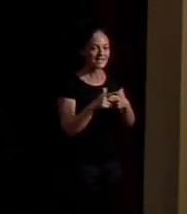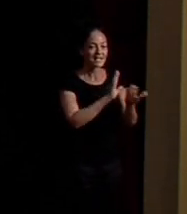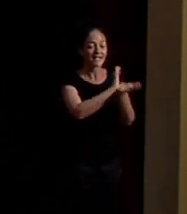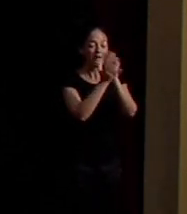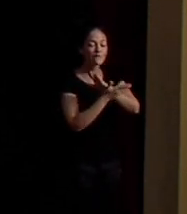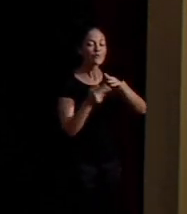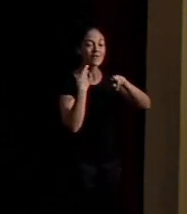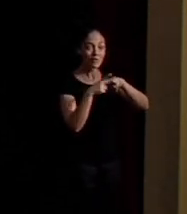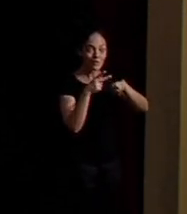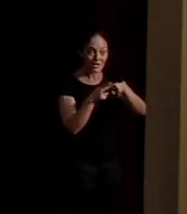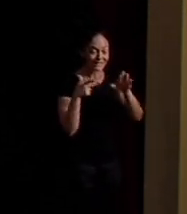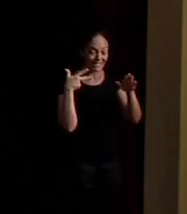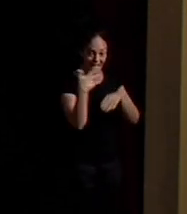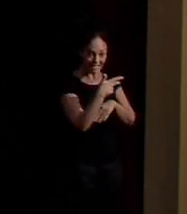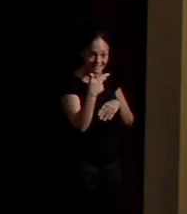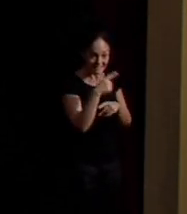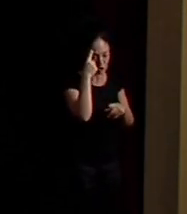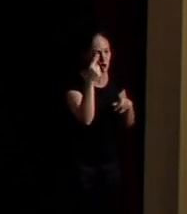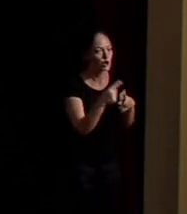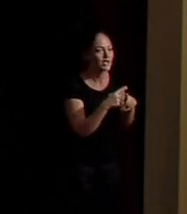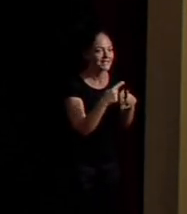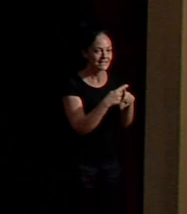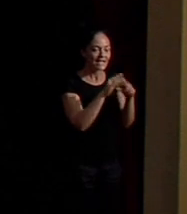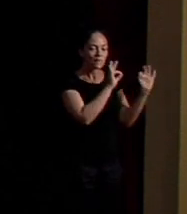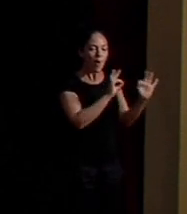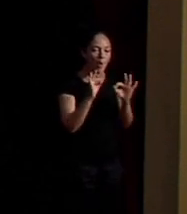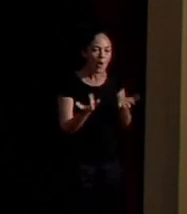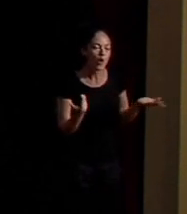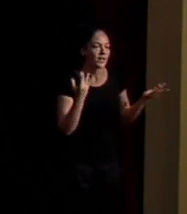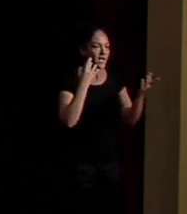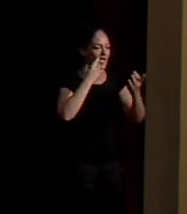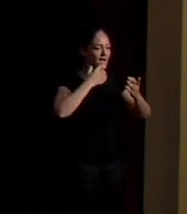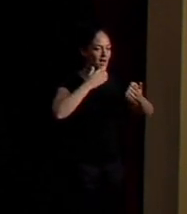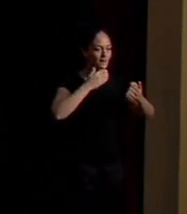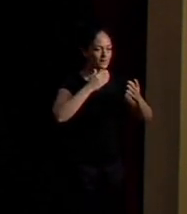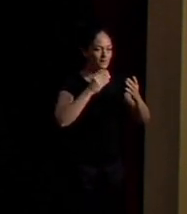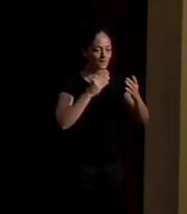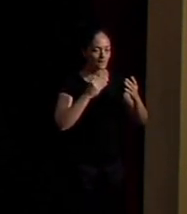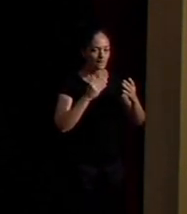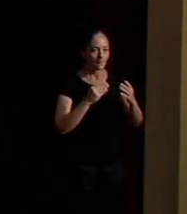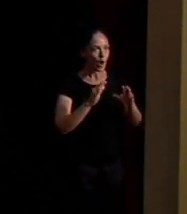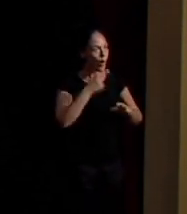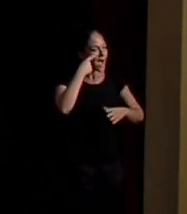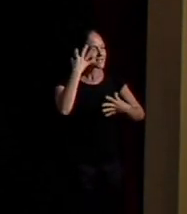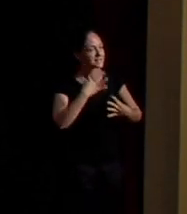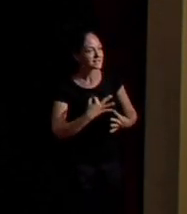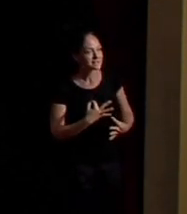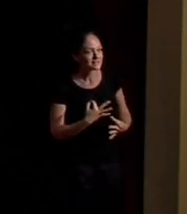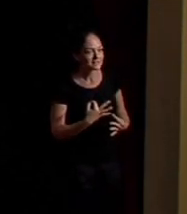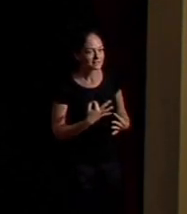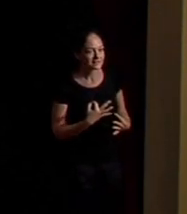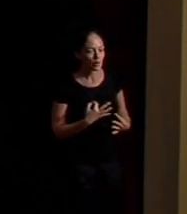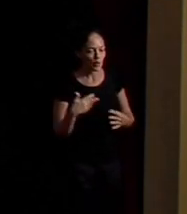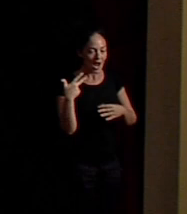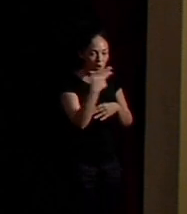es decir, el derecho no solamente sirve para mantener el orden, para mantener el statu quo, ni siquiera para garantizar